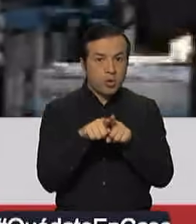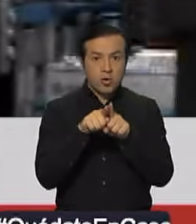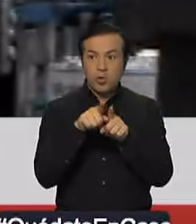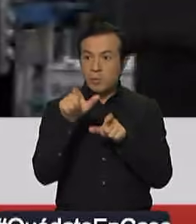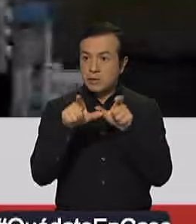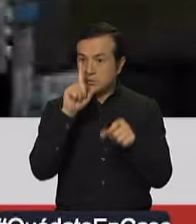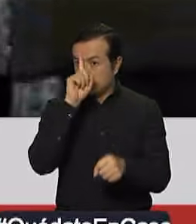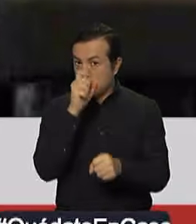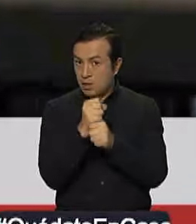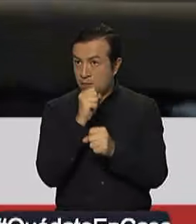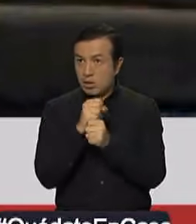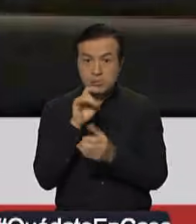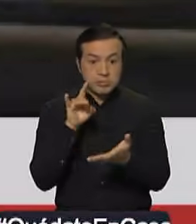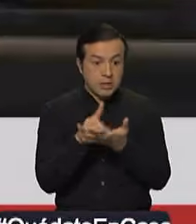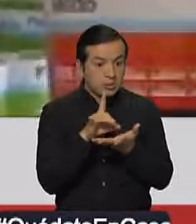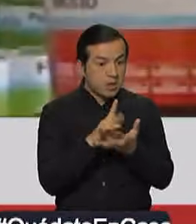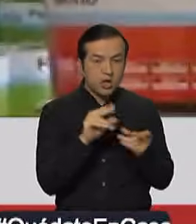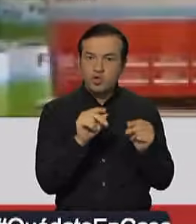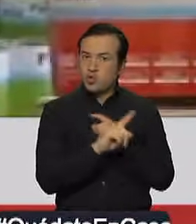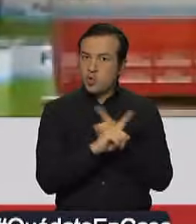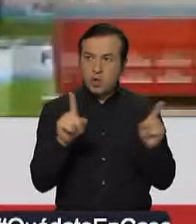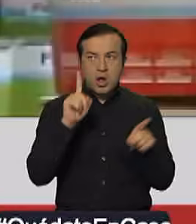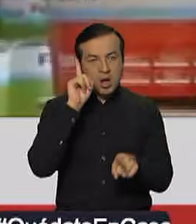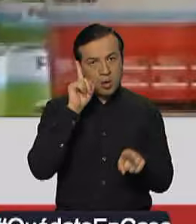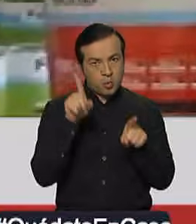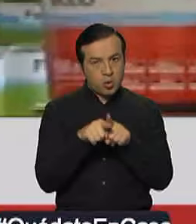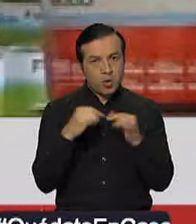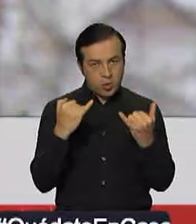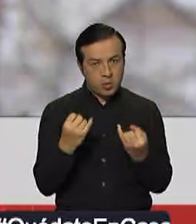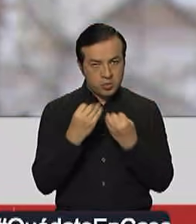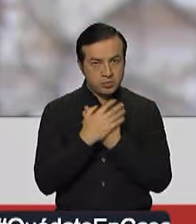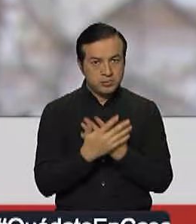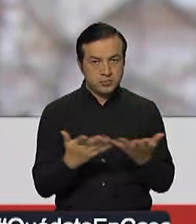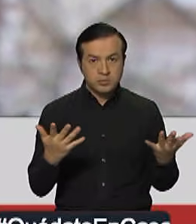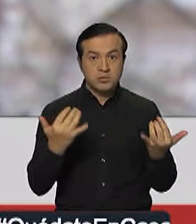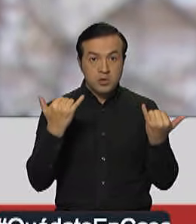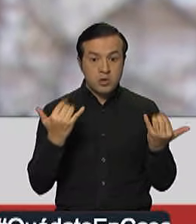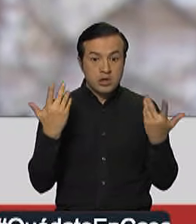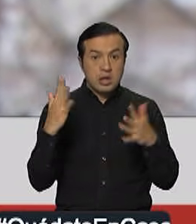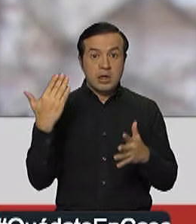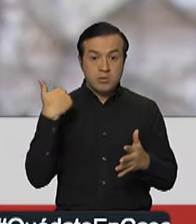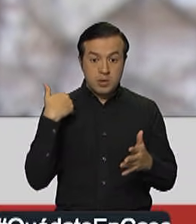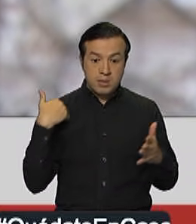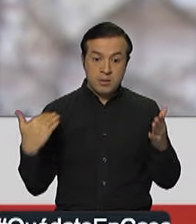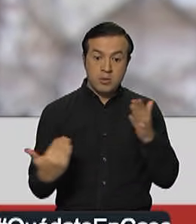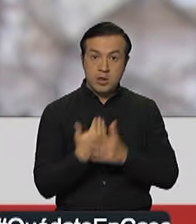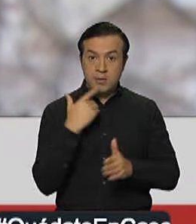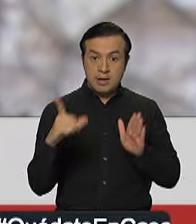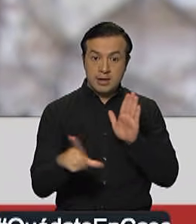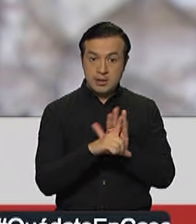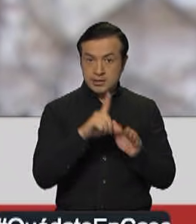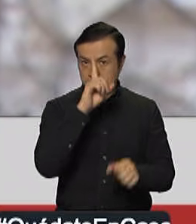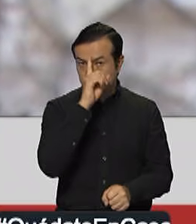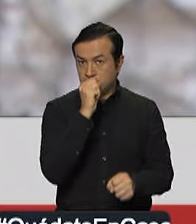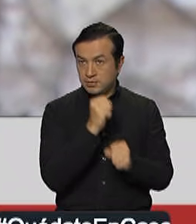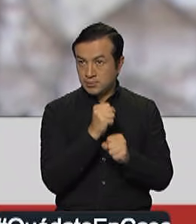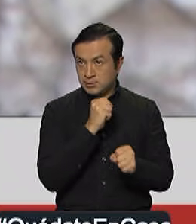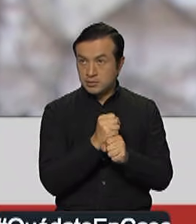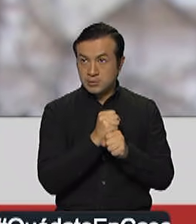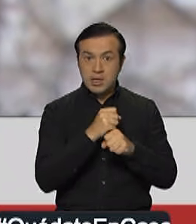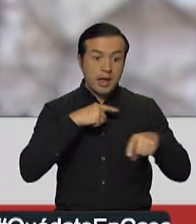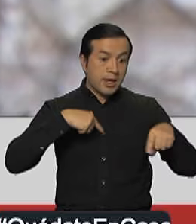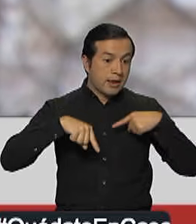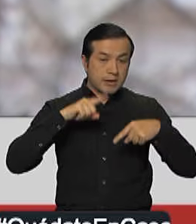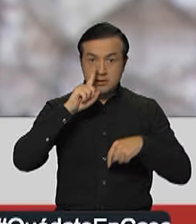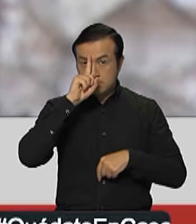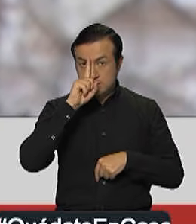despidos y desempleo con una norma laboral acorde a los actuales tiempos. Y hoy tenemos una nueva norma laboral que permite que empleador y